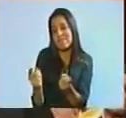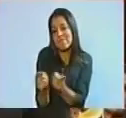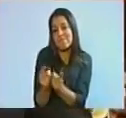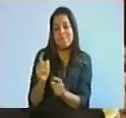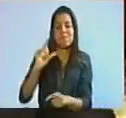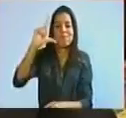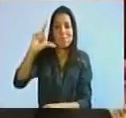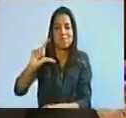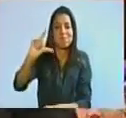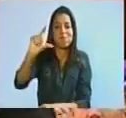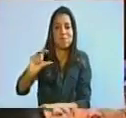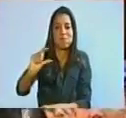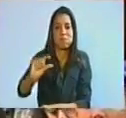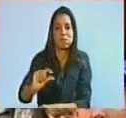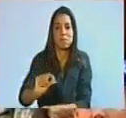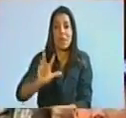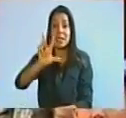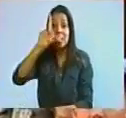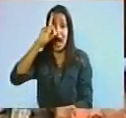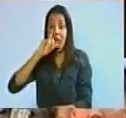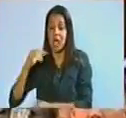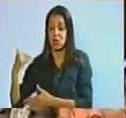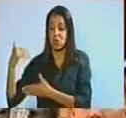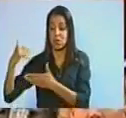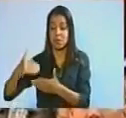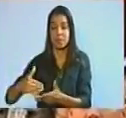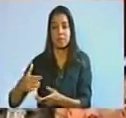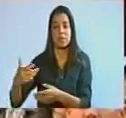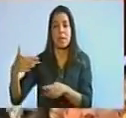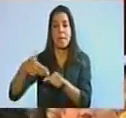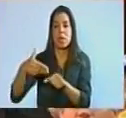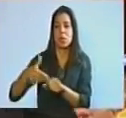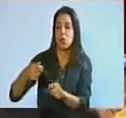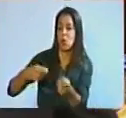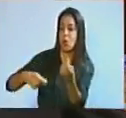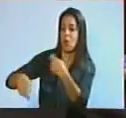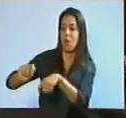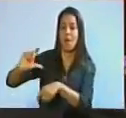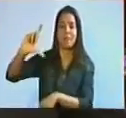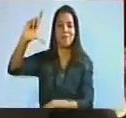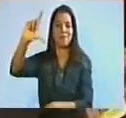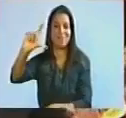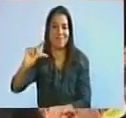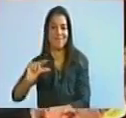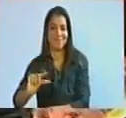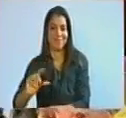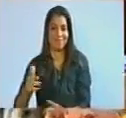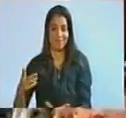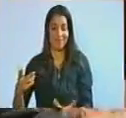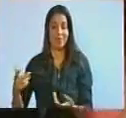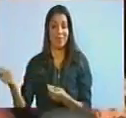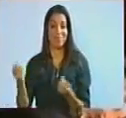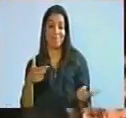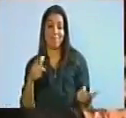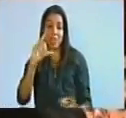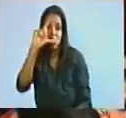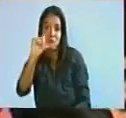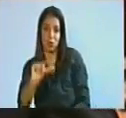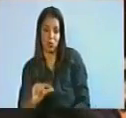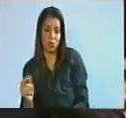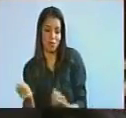últimos 3 años fundamentalmente. En segundo lugar, un esfuerzo o un